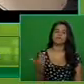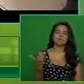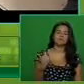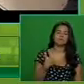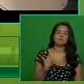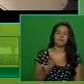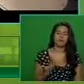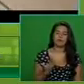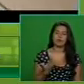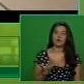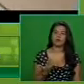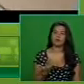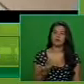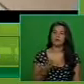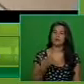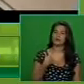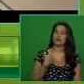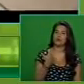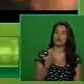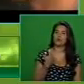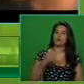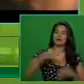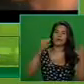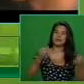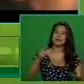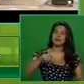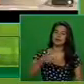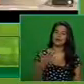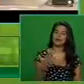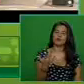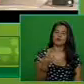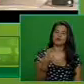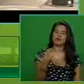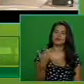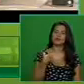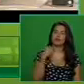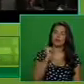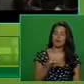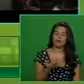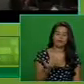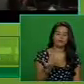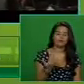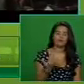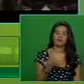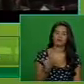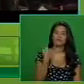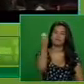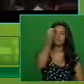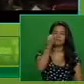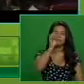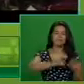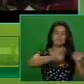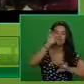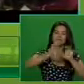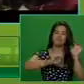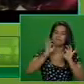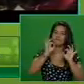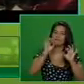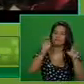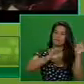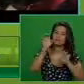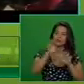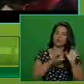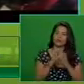caso yo necesito hacer un pequeño, digamos, análisis histórico